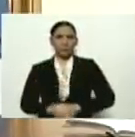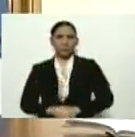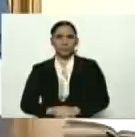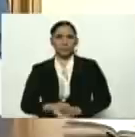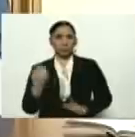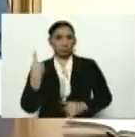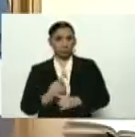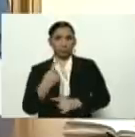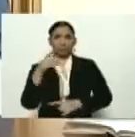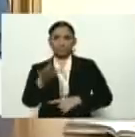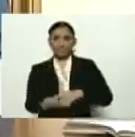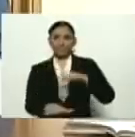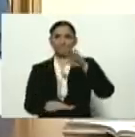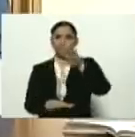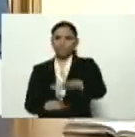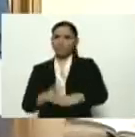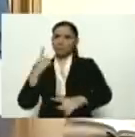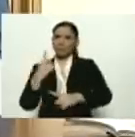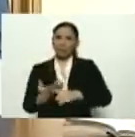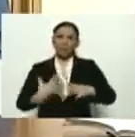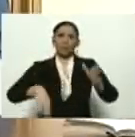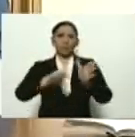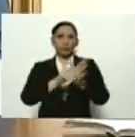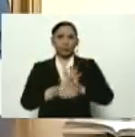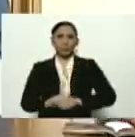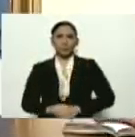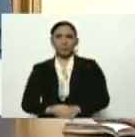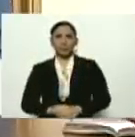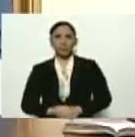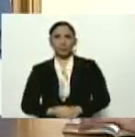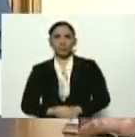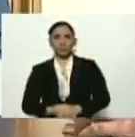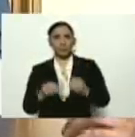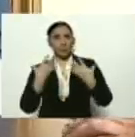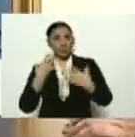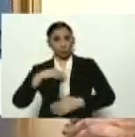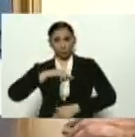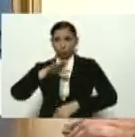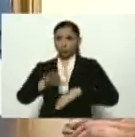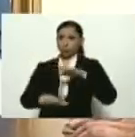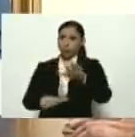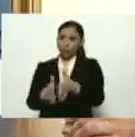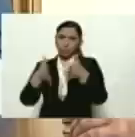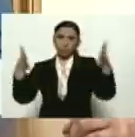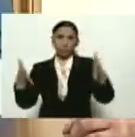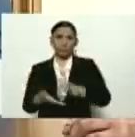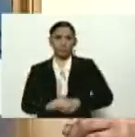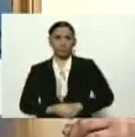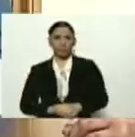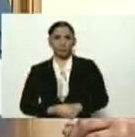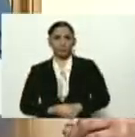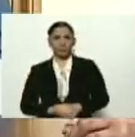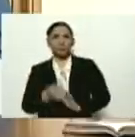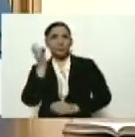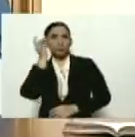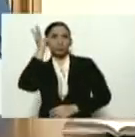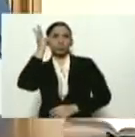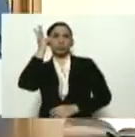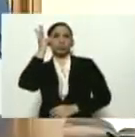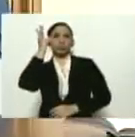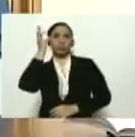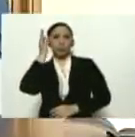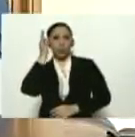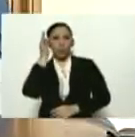que andar y que hay que retomar. Bueno, hemos dado pasos tremendos en la creación del